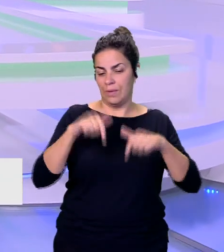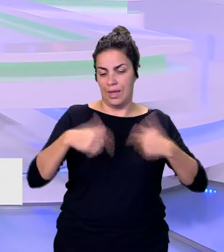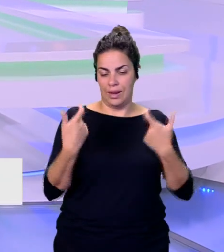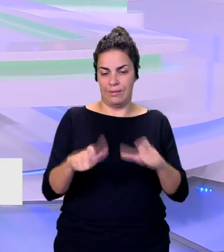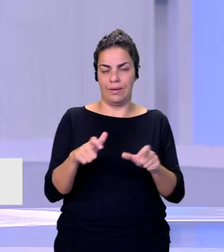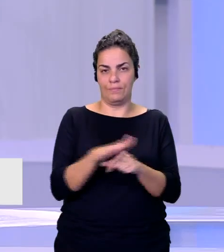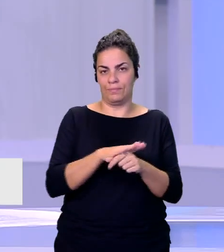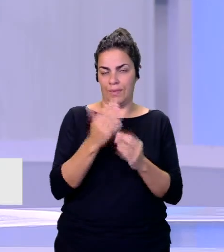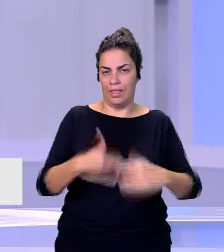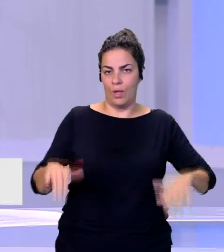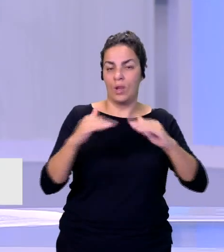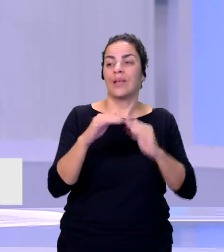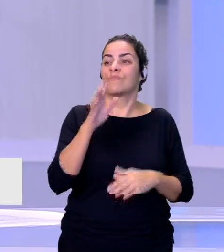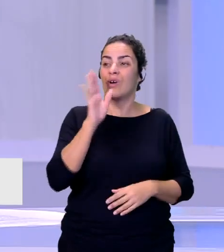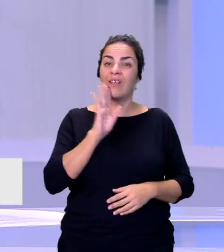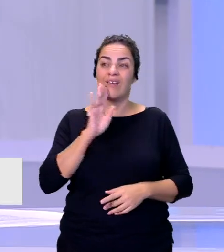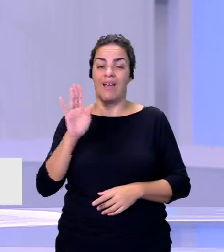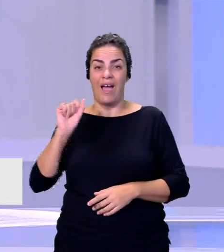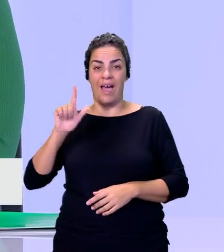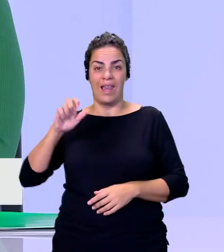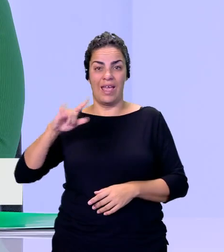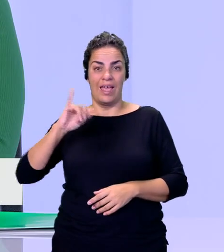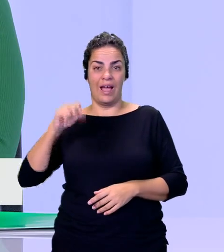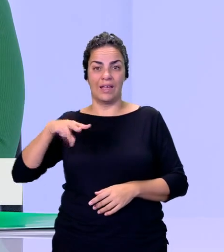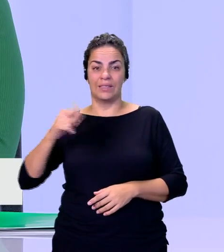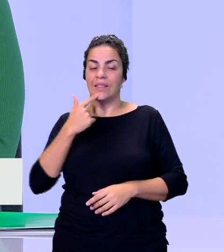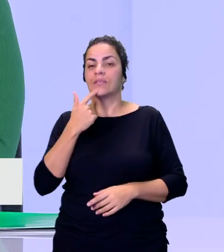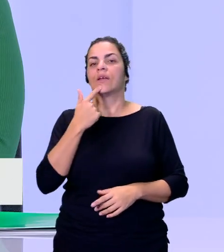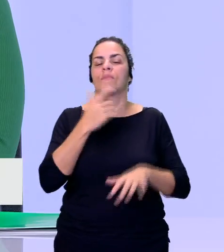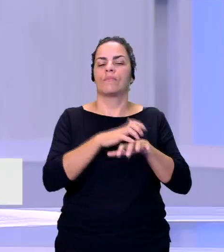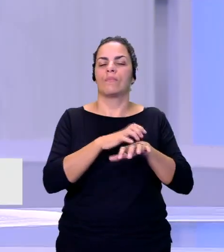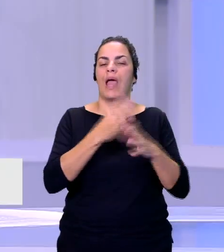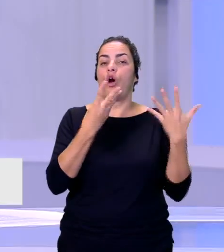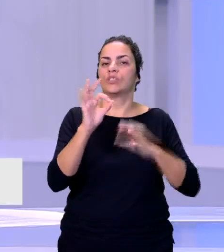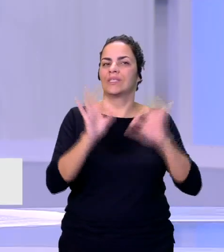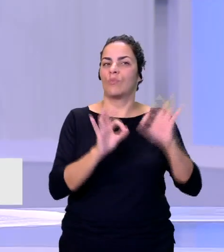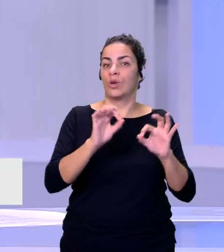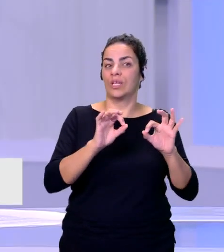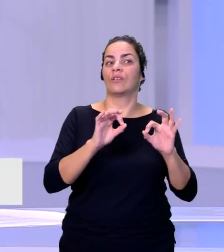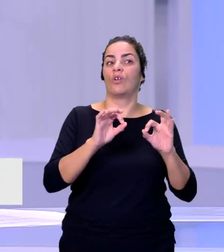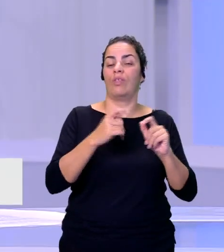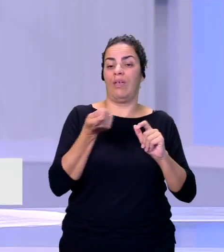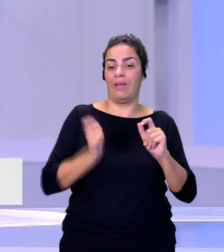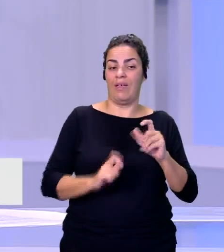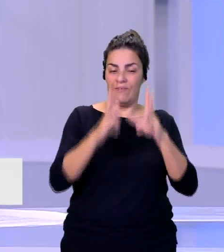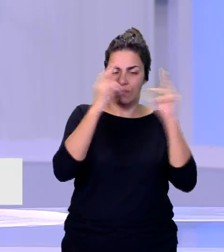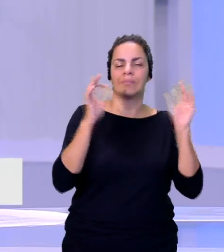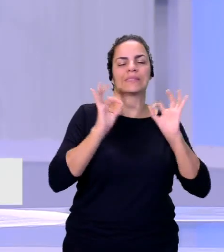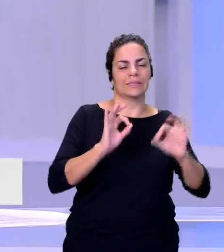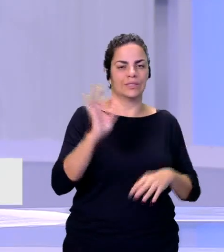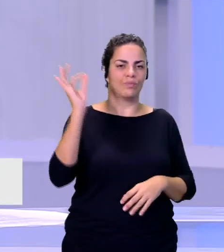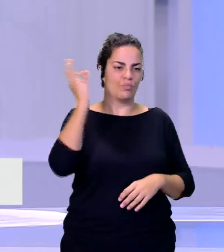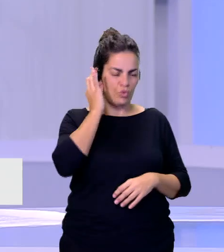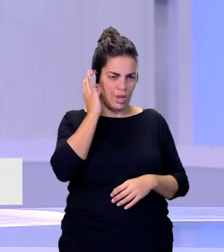semana, porque como estaba diciendo Alejandra, sigue siendo mayoritariamente el 80% una profesión feminizada que se tiene que enfrentar también a